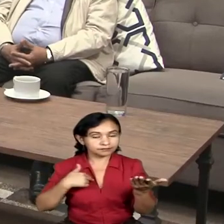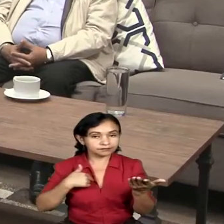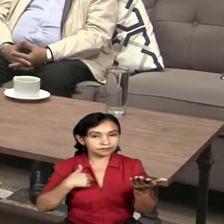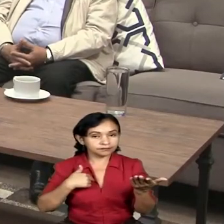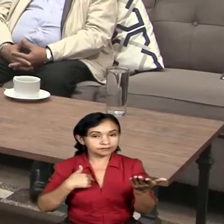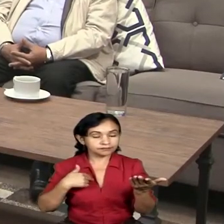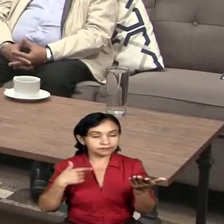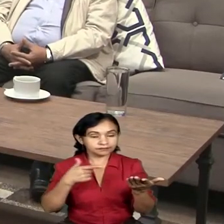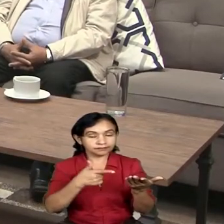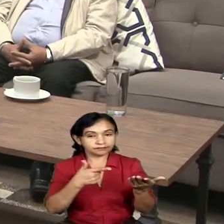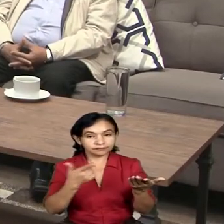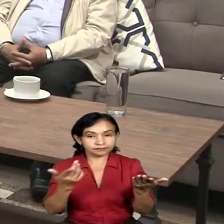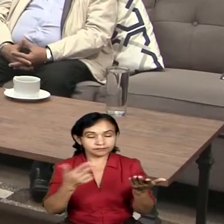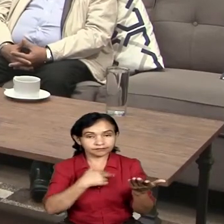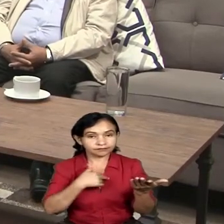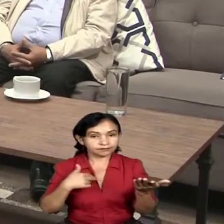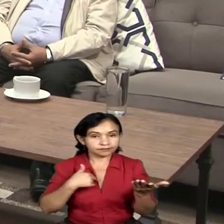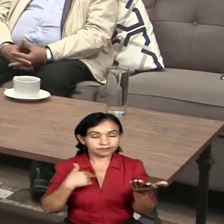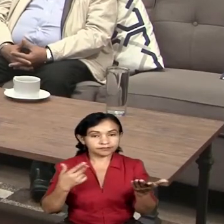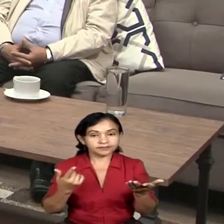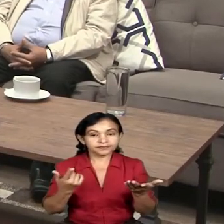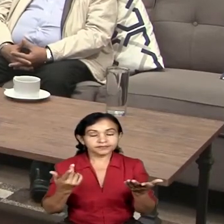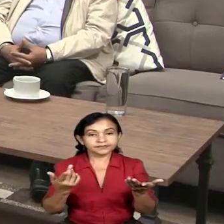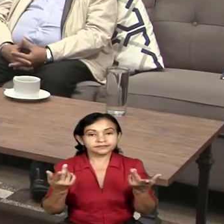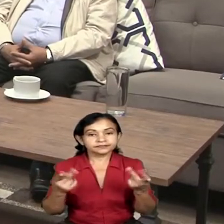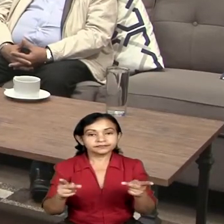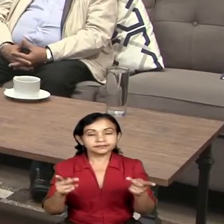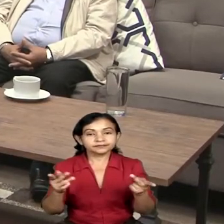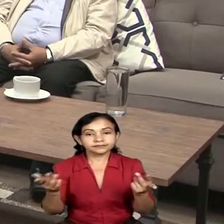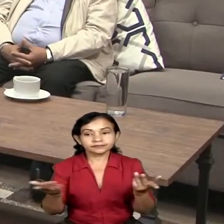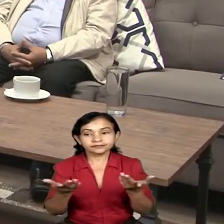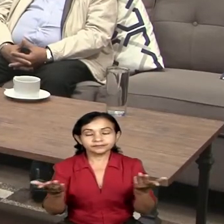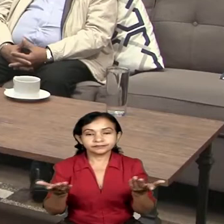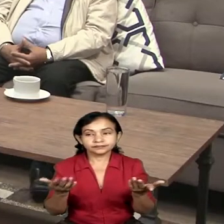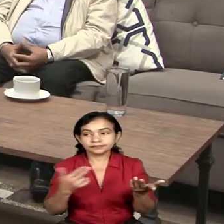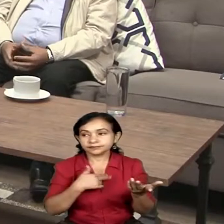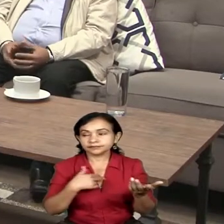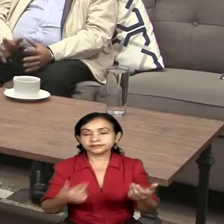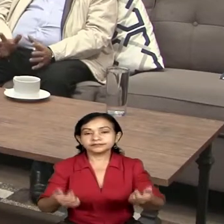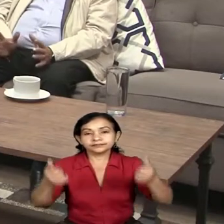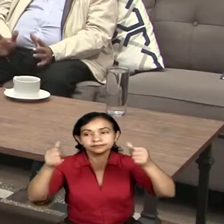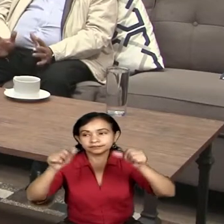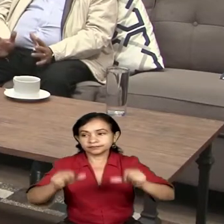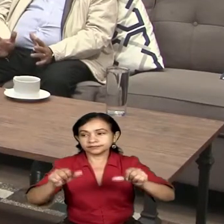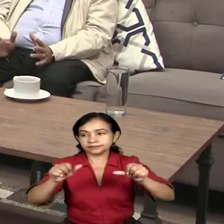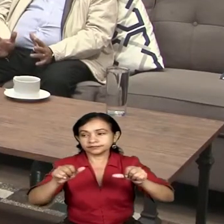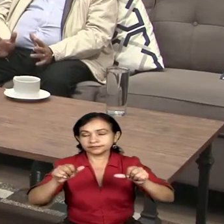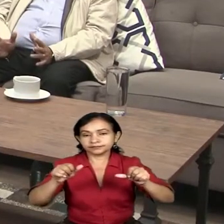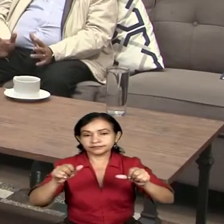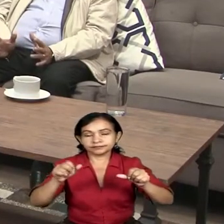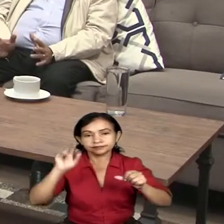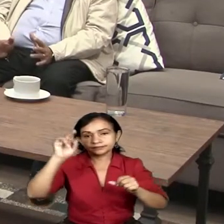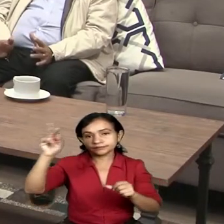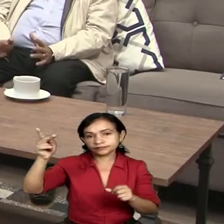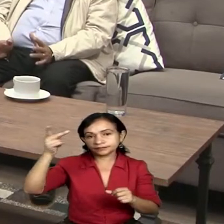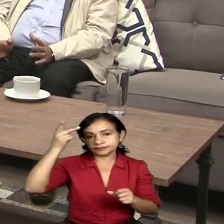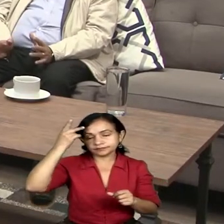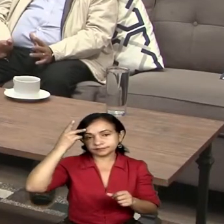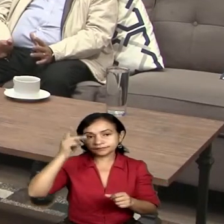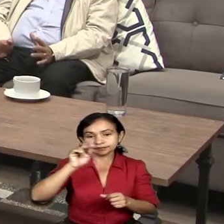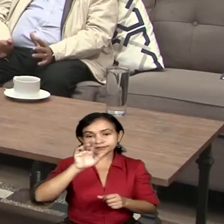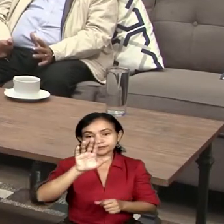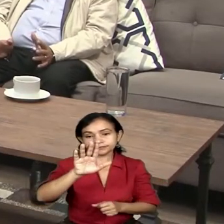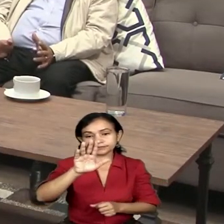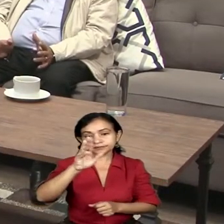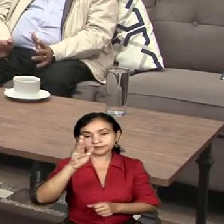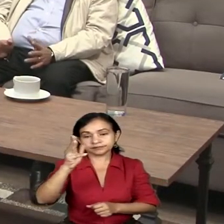hecho la acción, haber ejercido la acción, sino con concretar posteriormente ese bagaje político que... Del